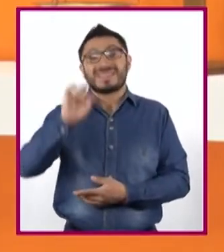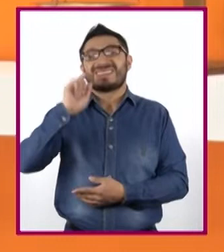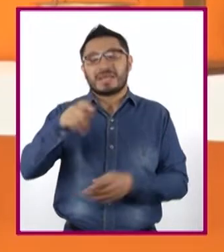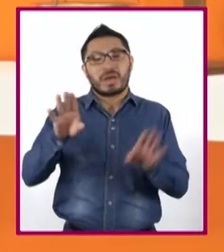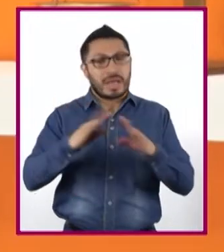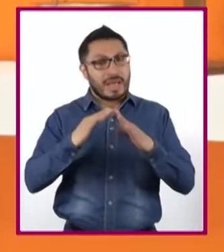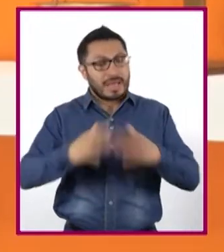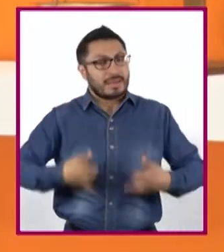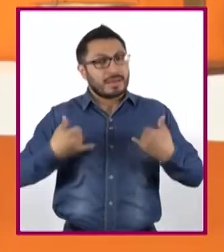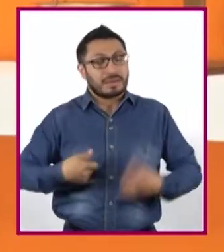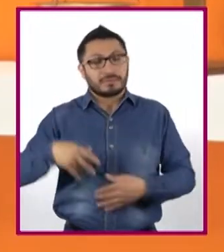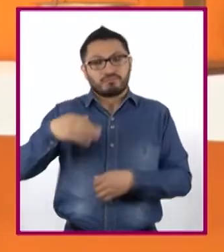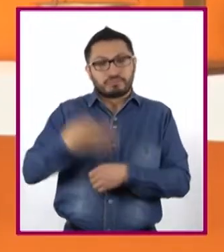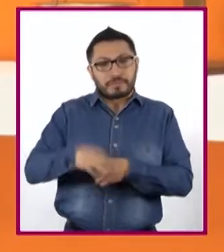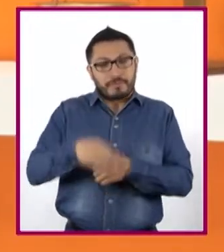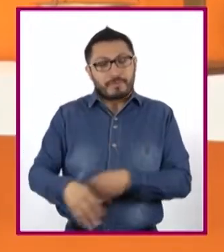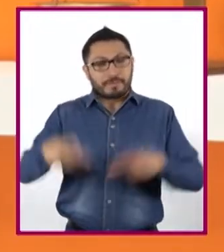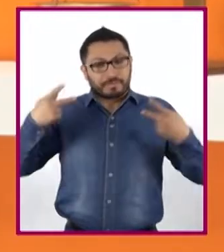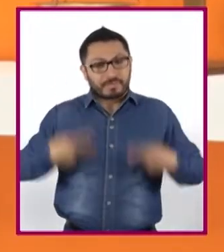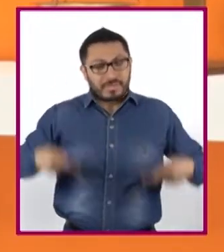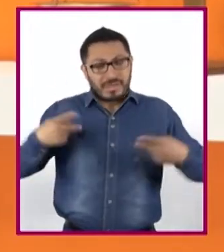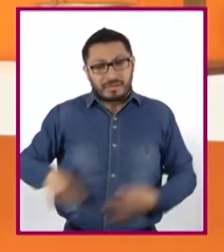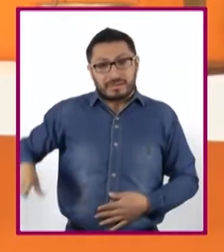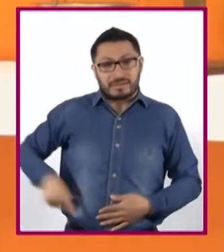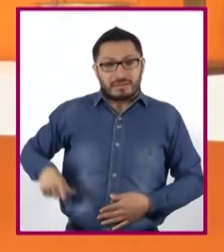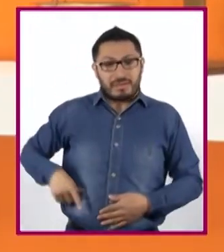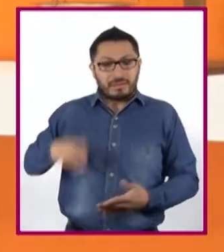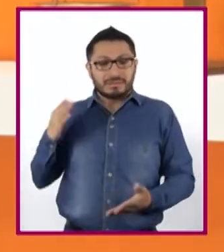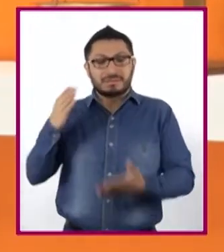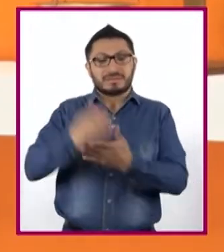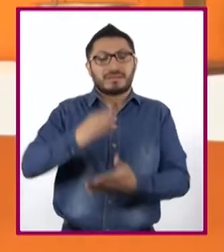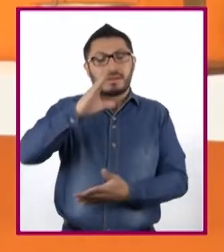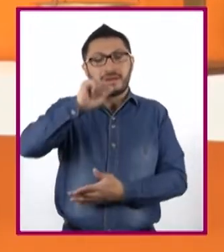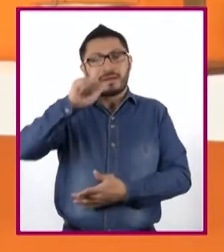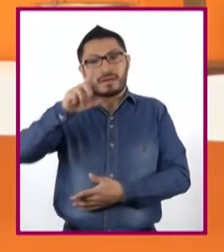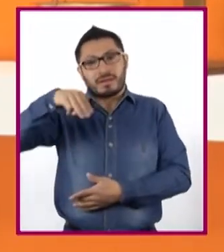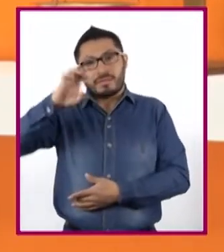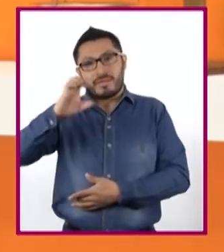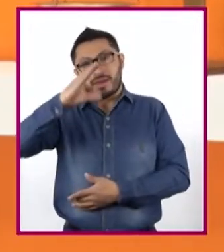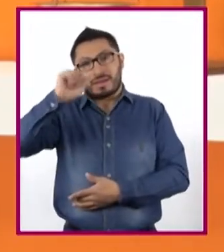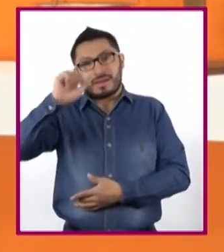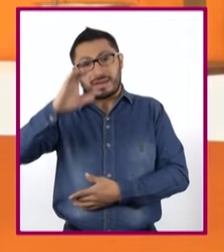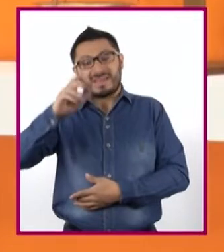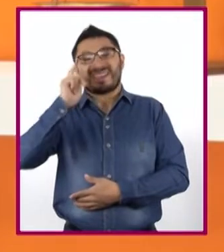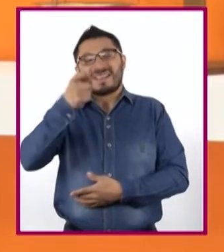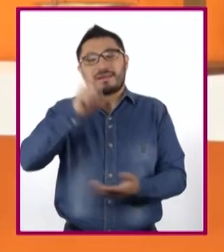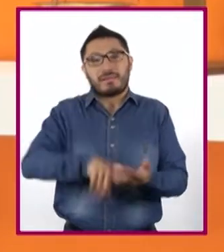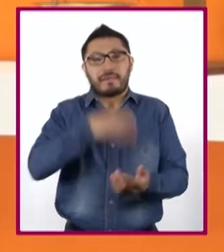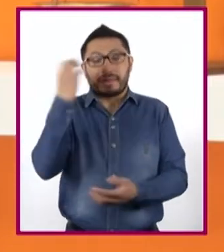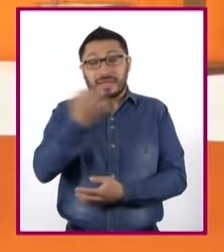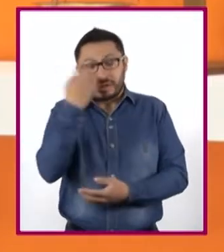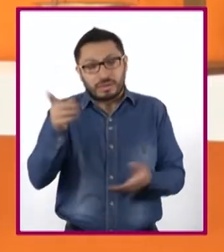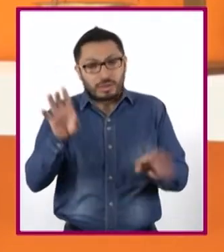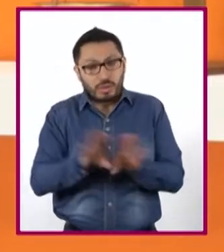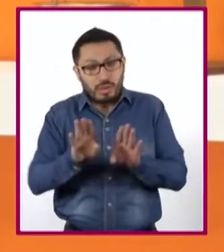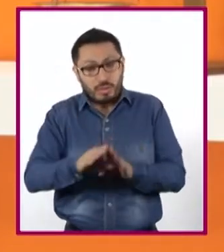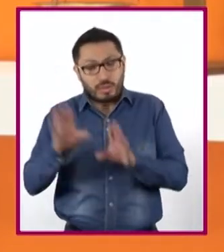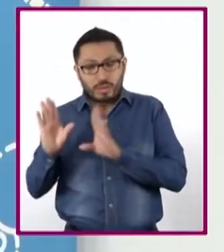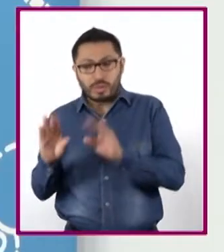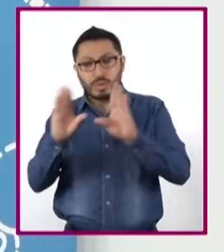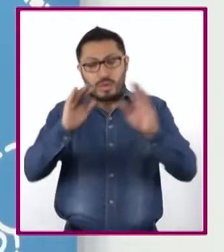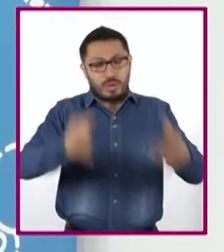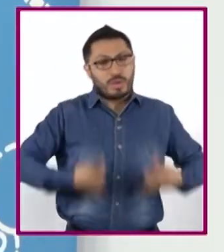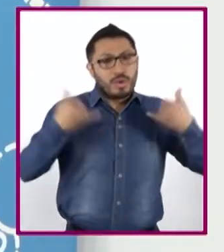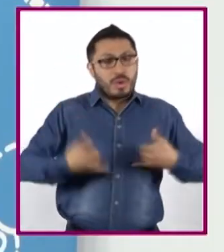sacerdotes o gobernantes asistían al Calmeca. Estas escuelas formaban parte de la preparación de los jóvenes para la vida adulta.